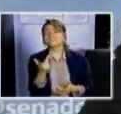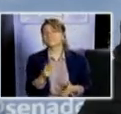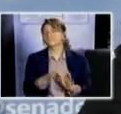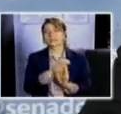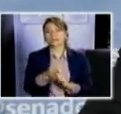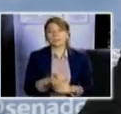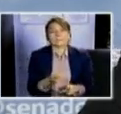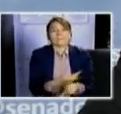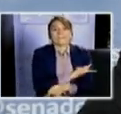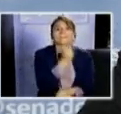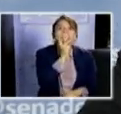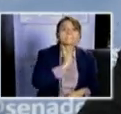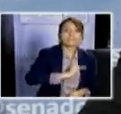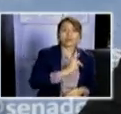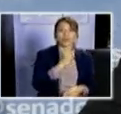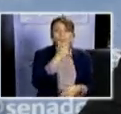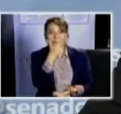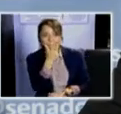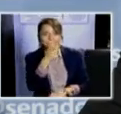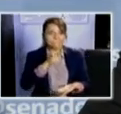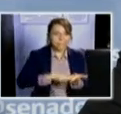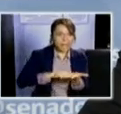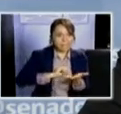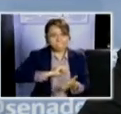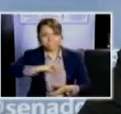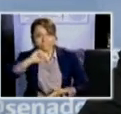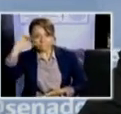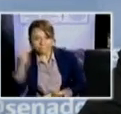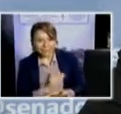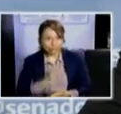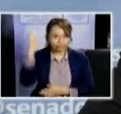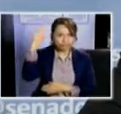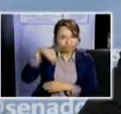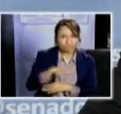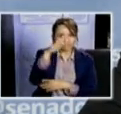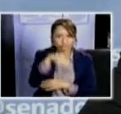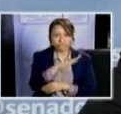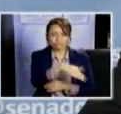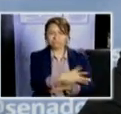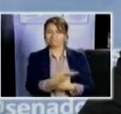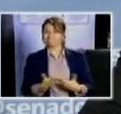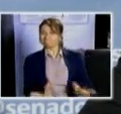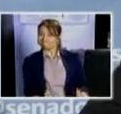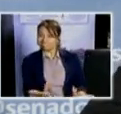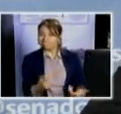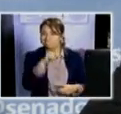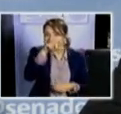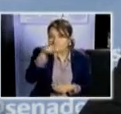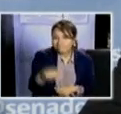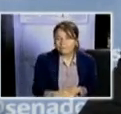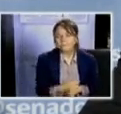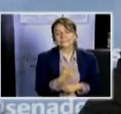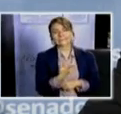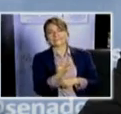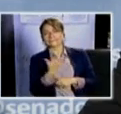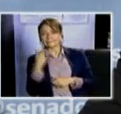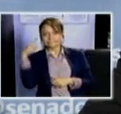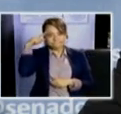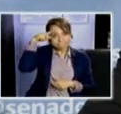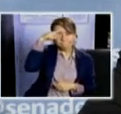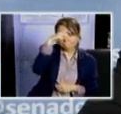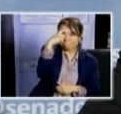suben y bajan? Claro, habrá más incentivos para producir hidrocarburos fósiles, irá menos incentivos para